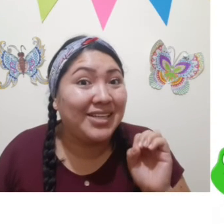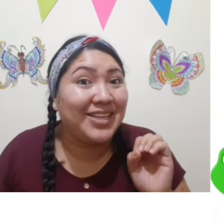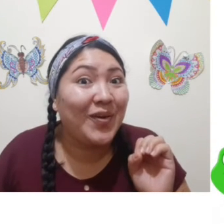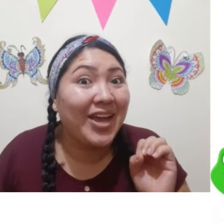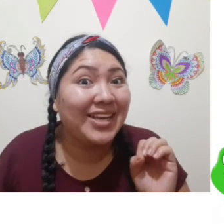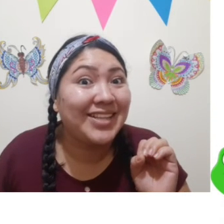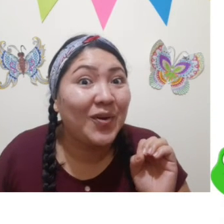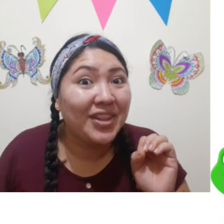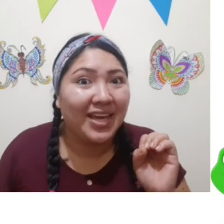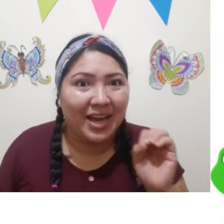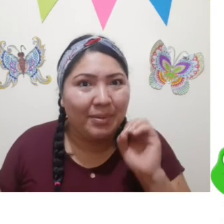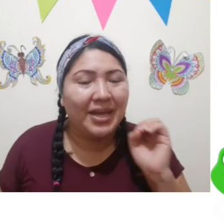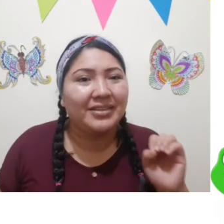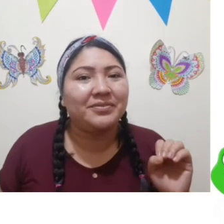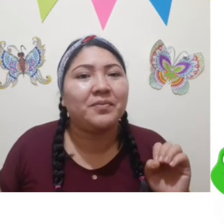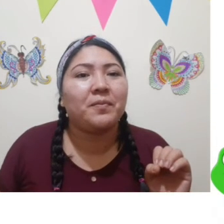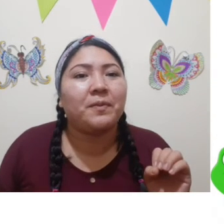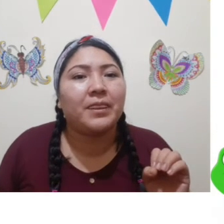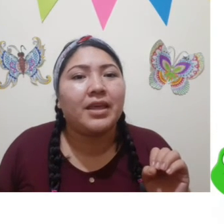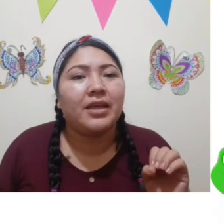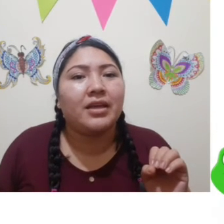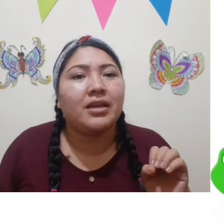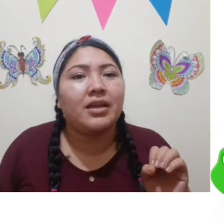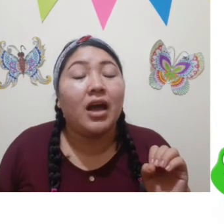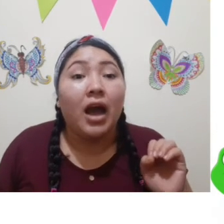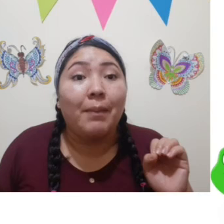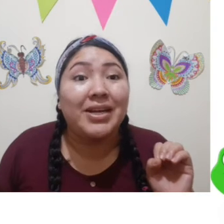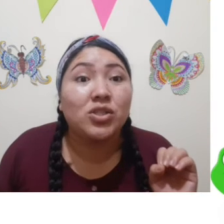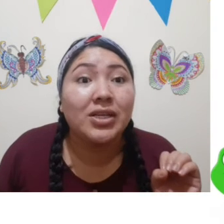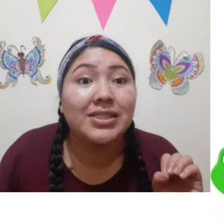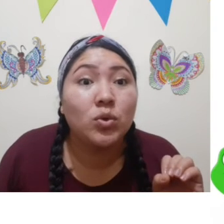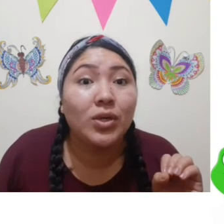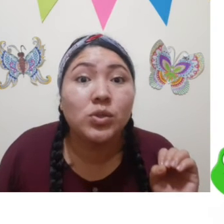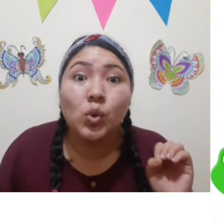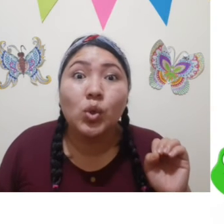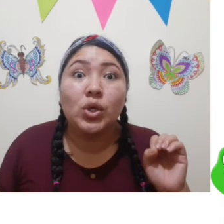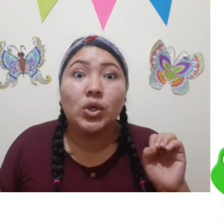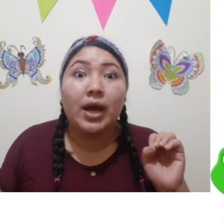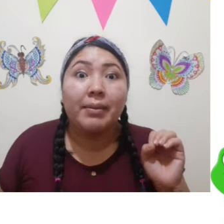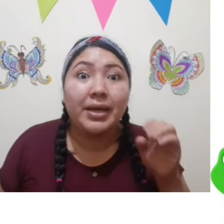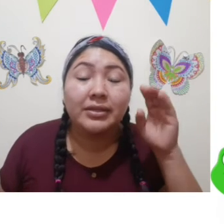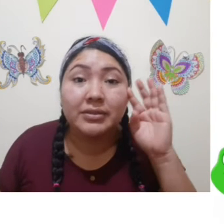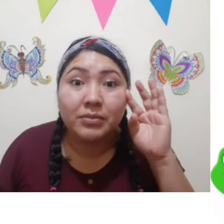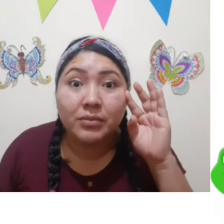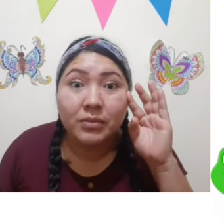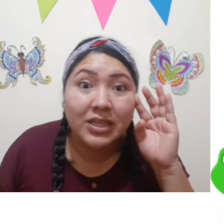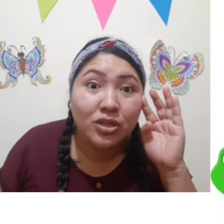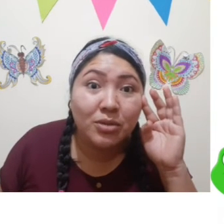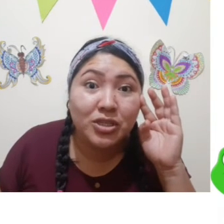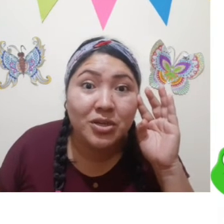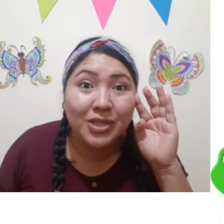aparecieron en este orden a ver apareció en el círculo azul a ver